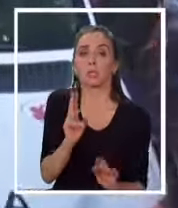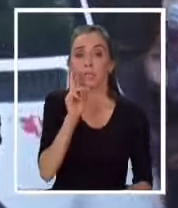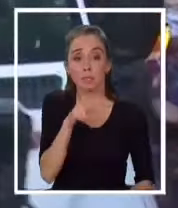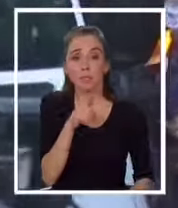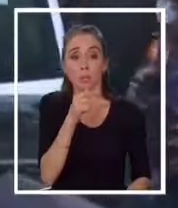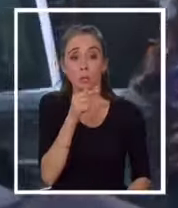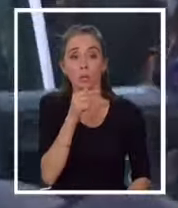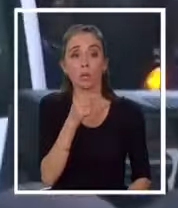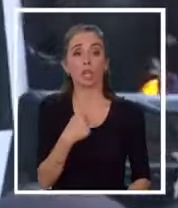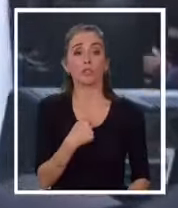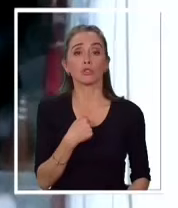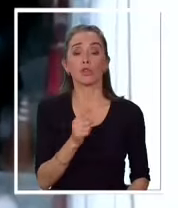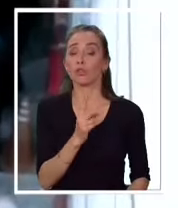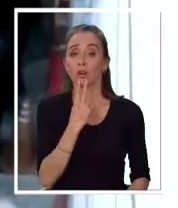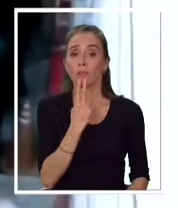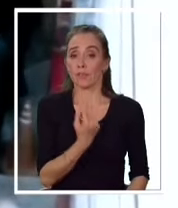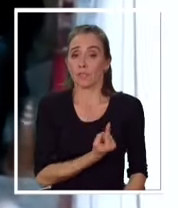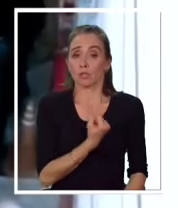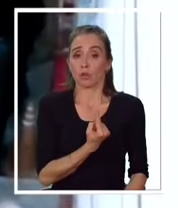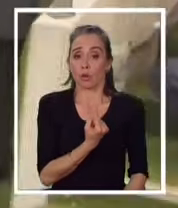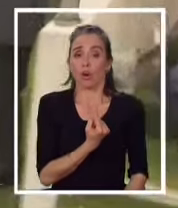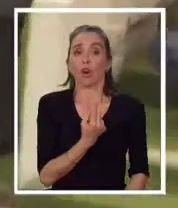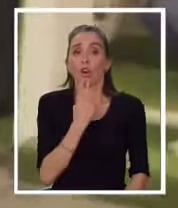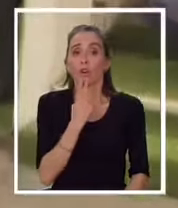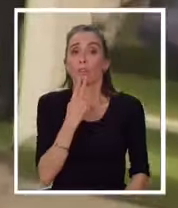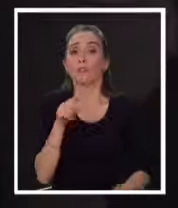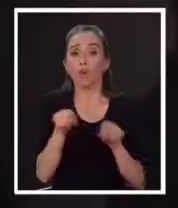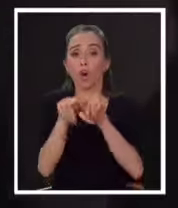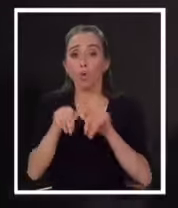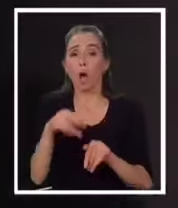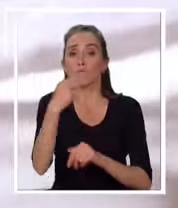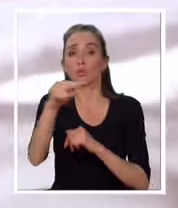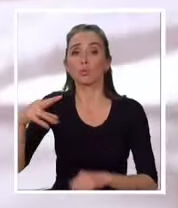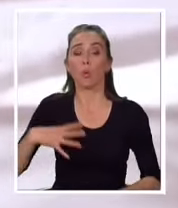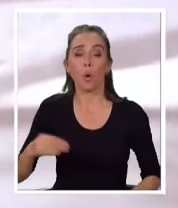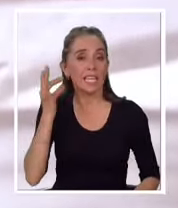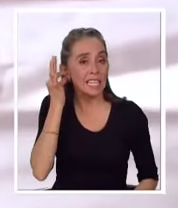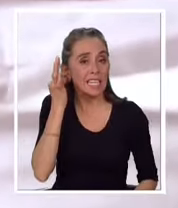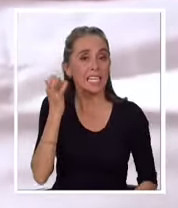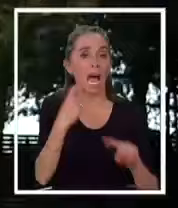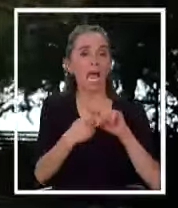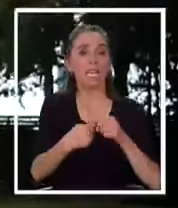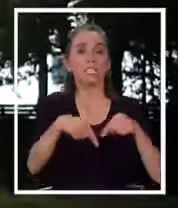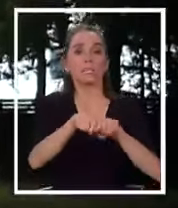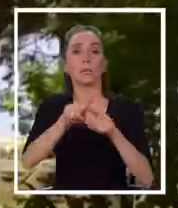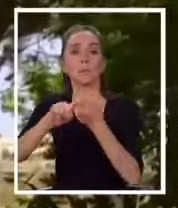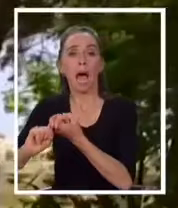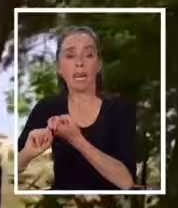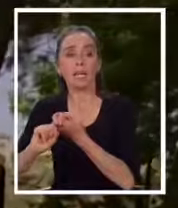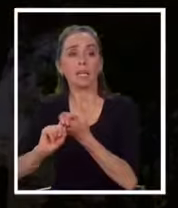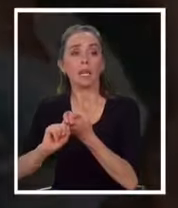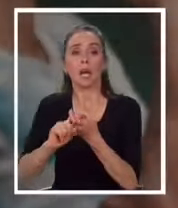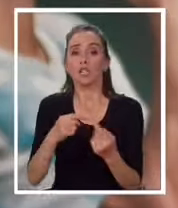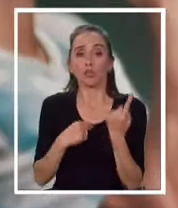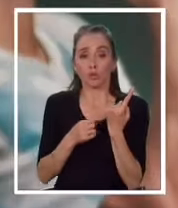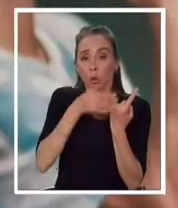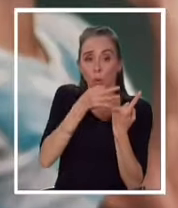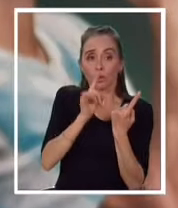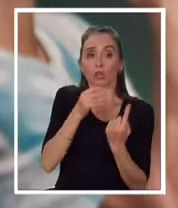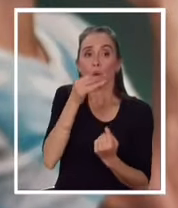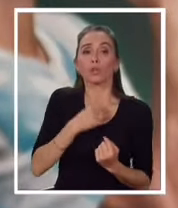Indudablemente no lo vivía yo solo, lo vivían sus hijas, lo vivían sus exparejas, no lo cuento yo.